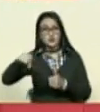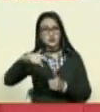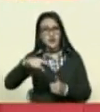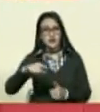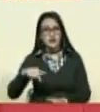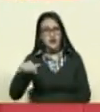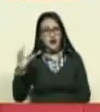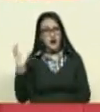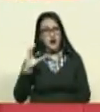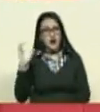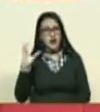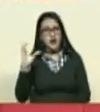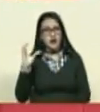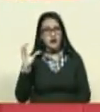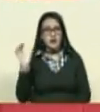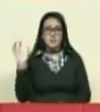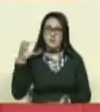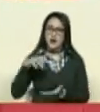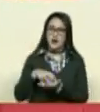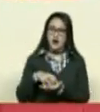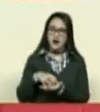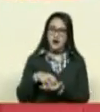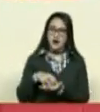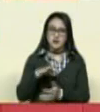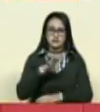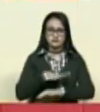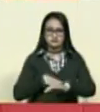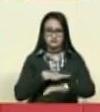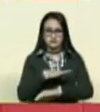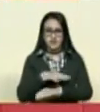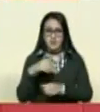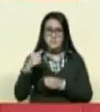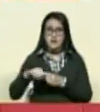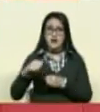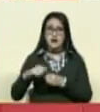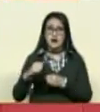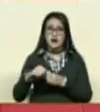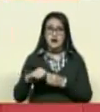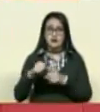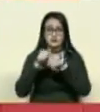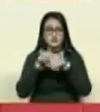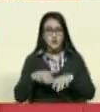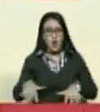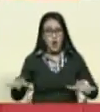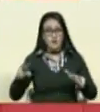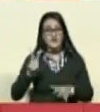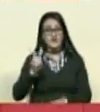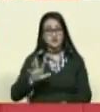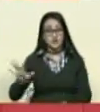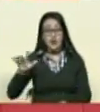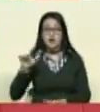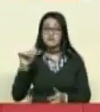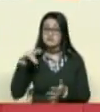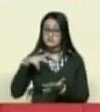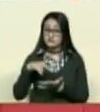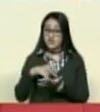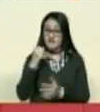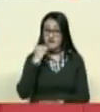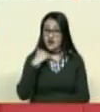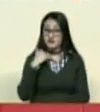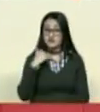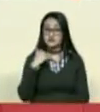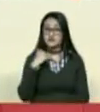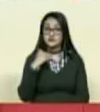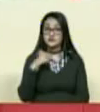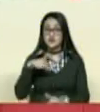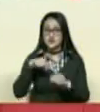en Caracas, en Maracay, en Puerto Ordaz, en Maracaibo, a lo largo y ancho del país, en Valencia, se fueron a